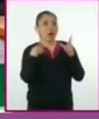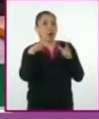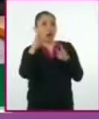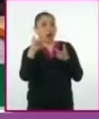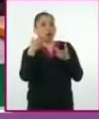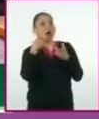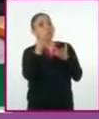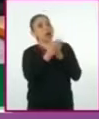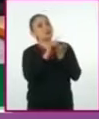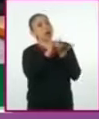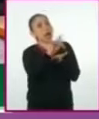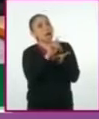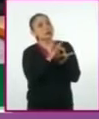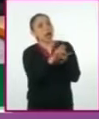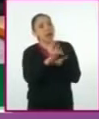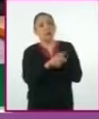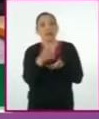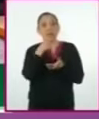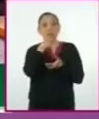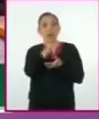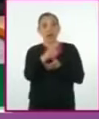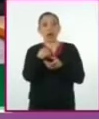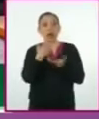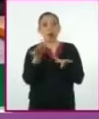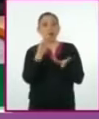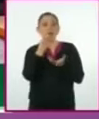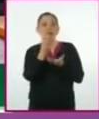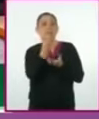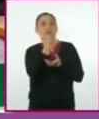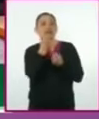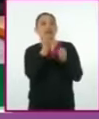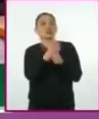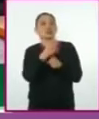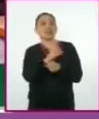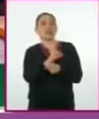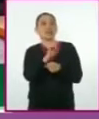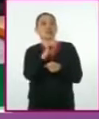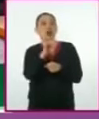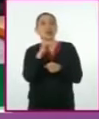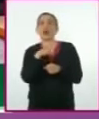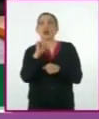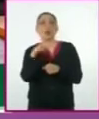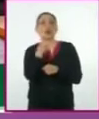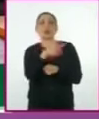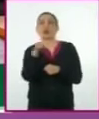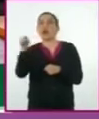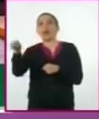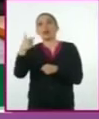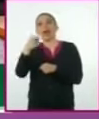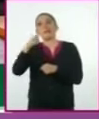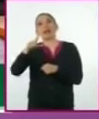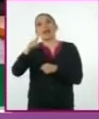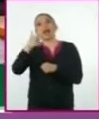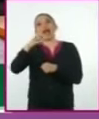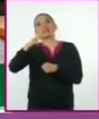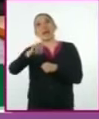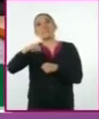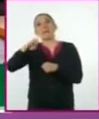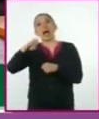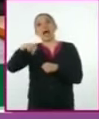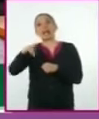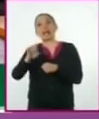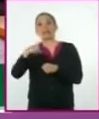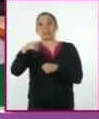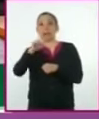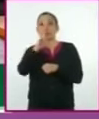elogios y agradecimientos y remató alabando su obra 100 años de soledad, que en realidad fue escrita por Gabriel García Márquez. Pero por